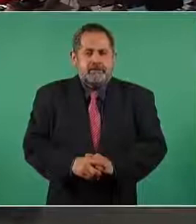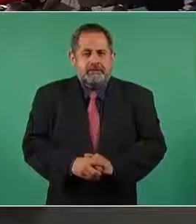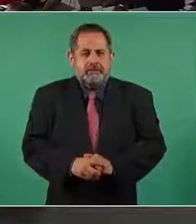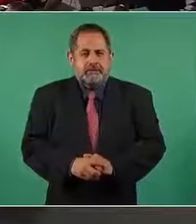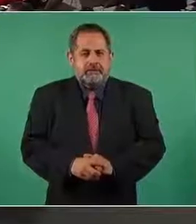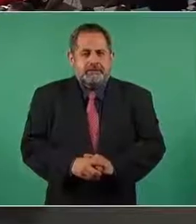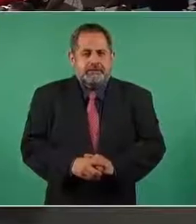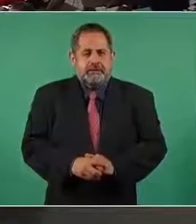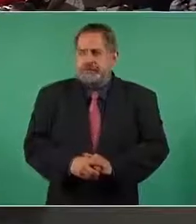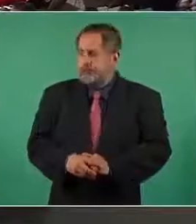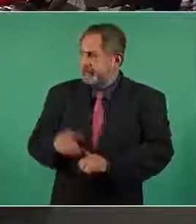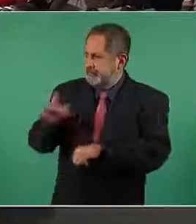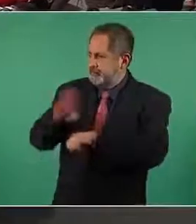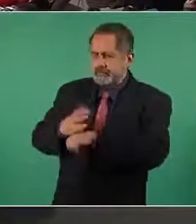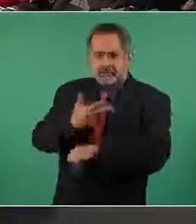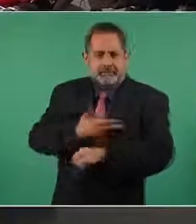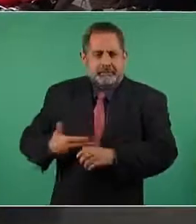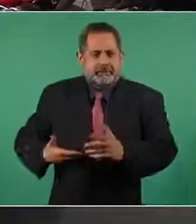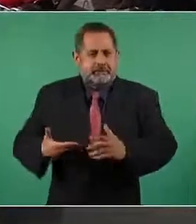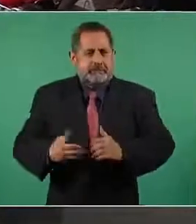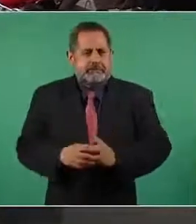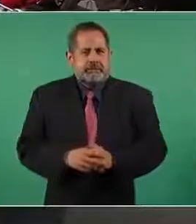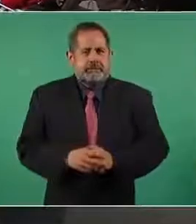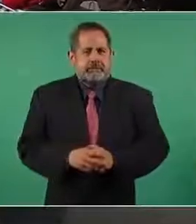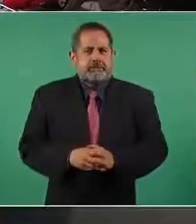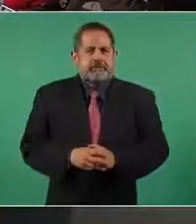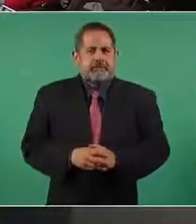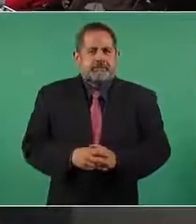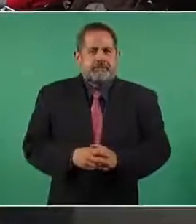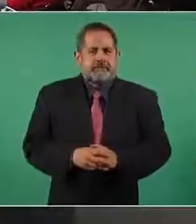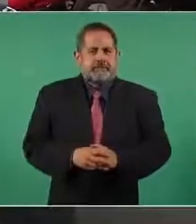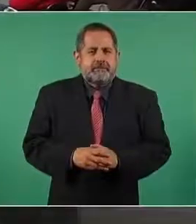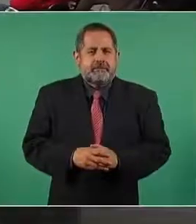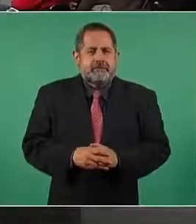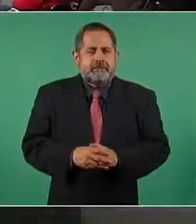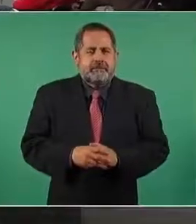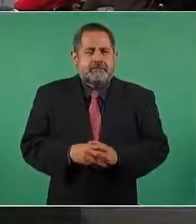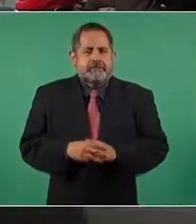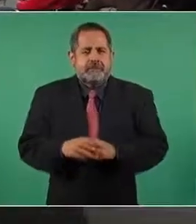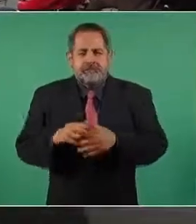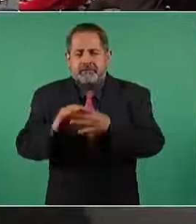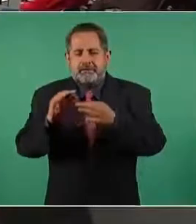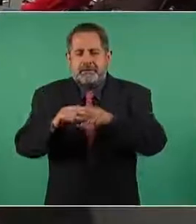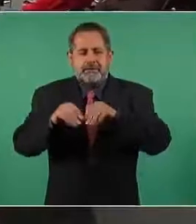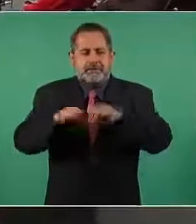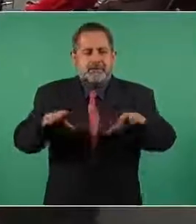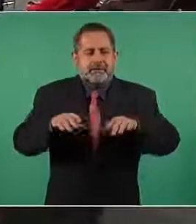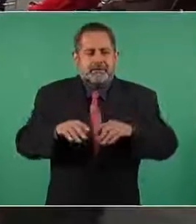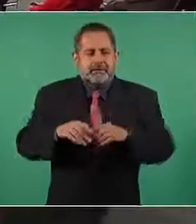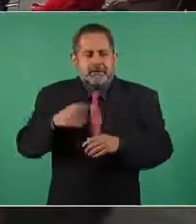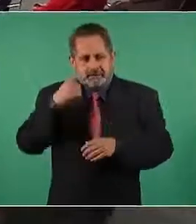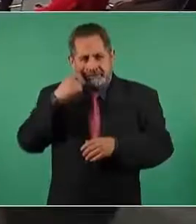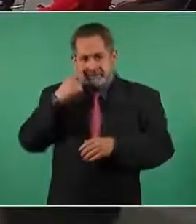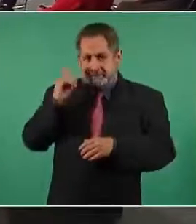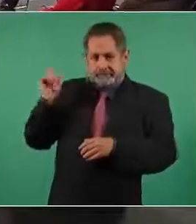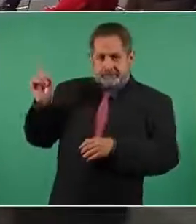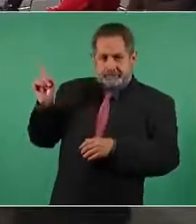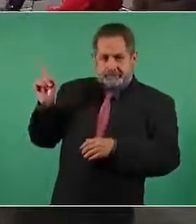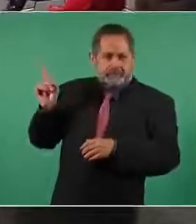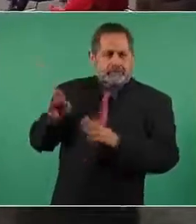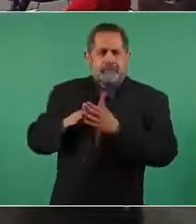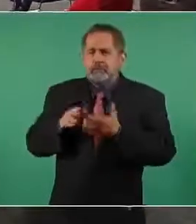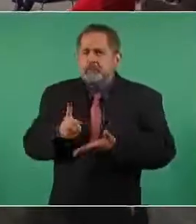que sí. Con su permiso, presidente, el día de hoy hicimos este recorte de la